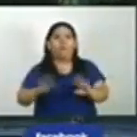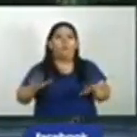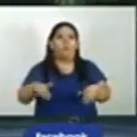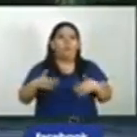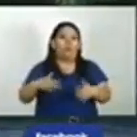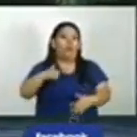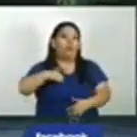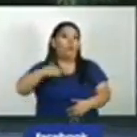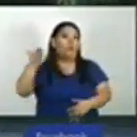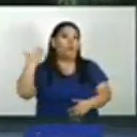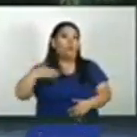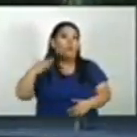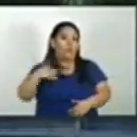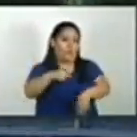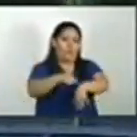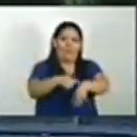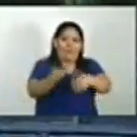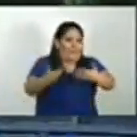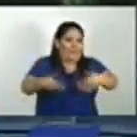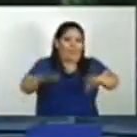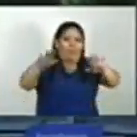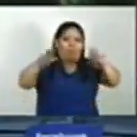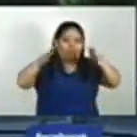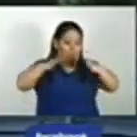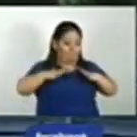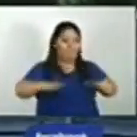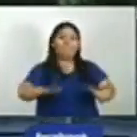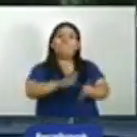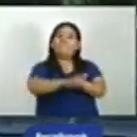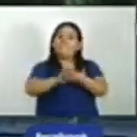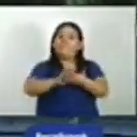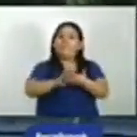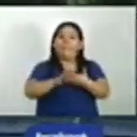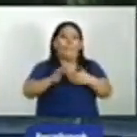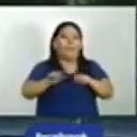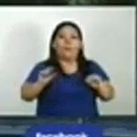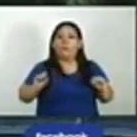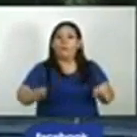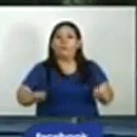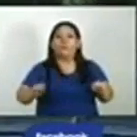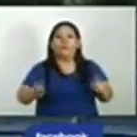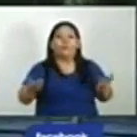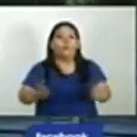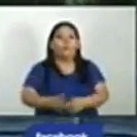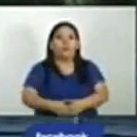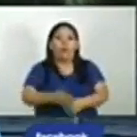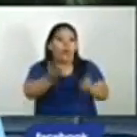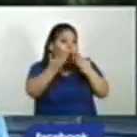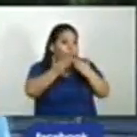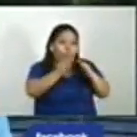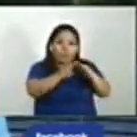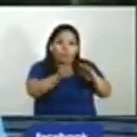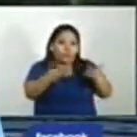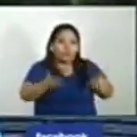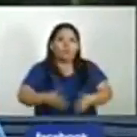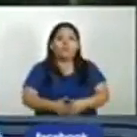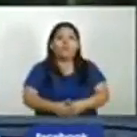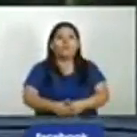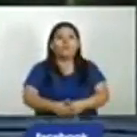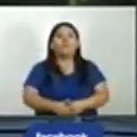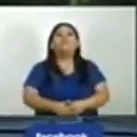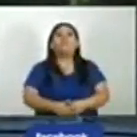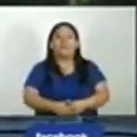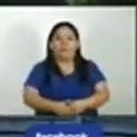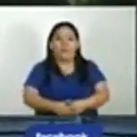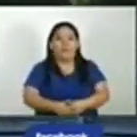mi costumbre es ya a esta hora estar nítido, pero no lo he podido hacer porque no hay agua. No, si hay